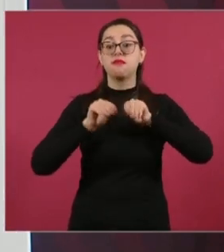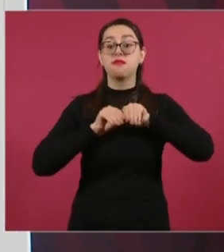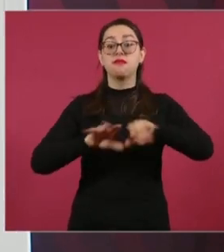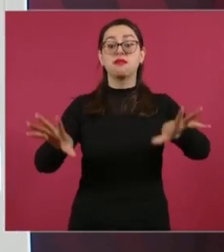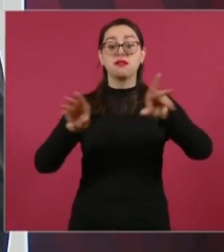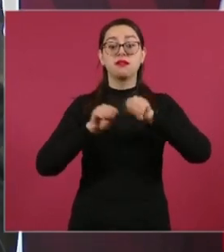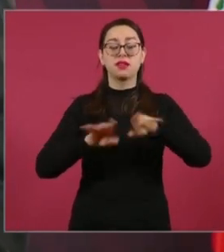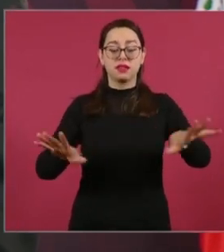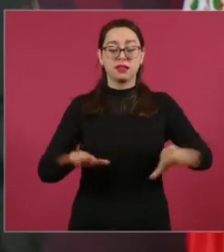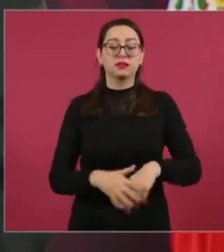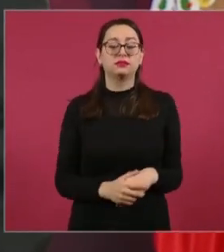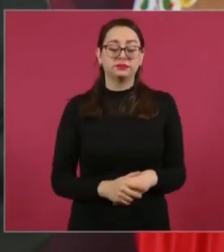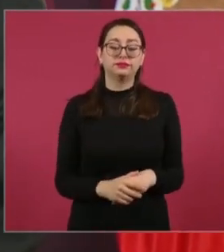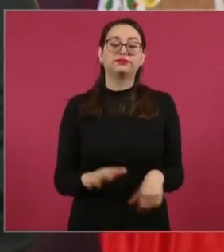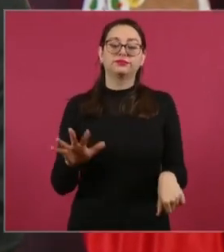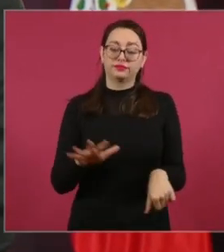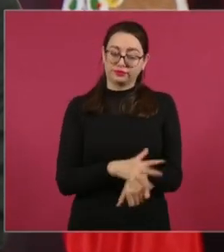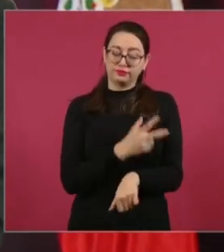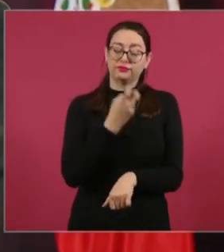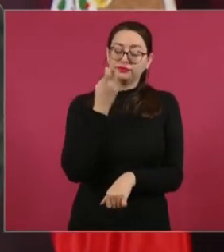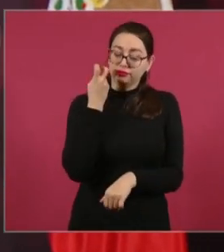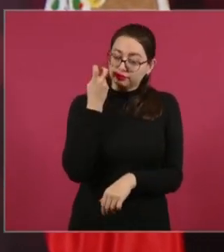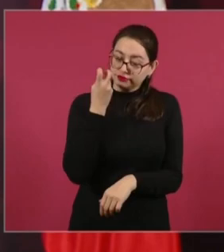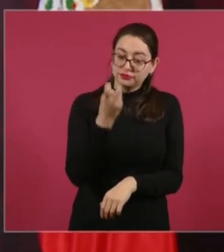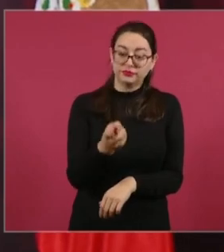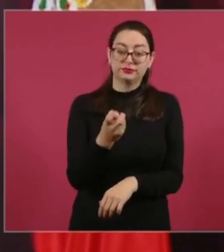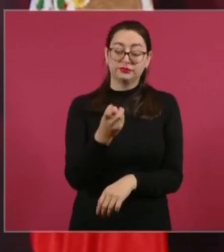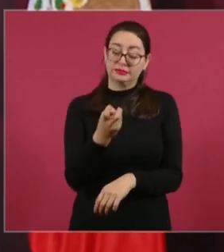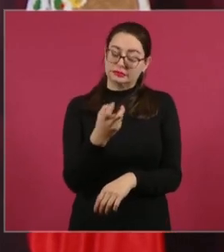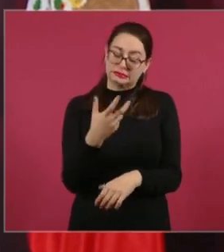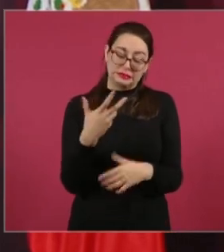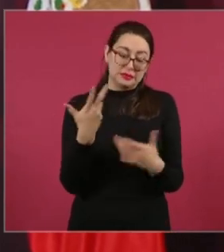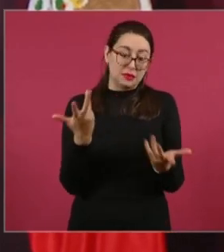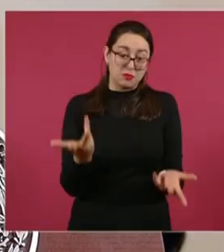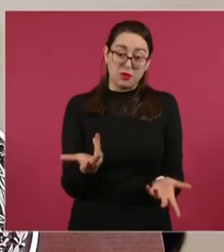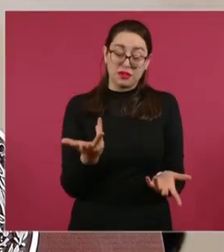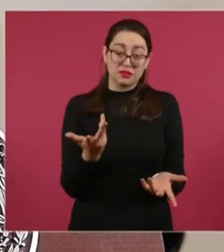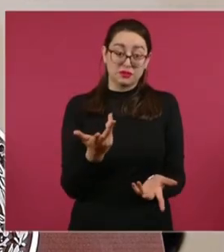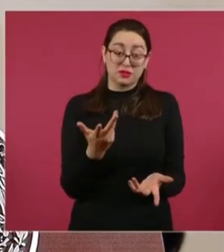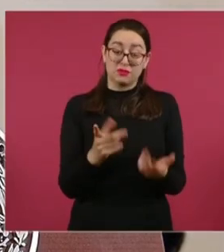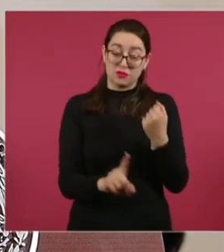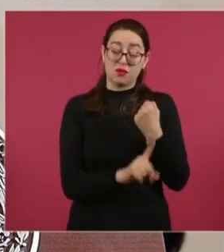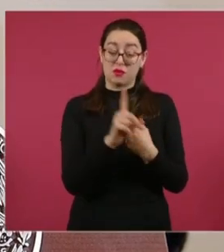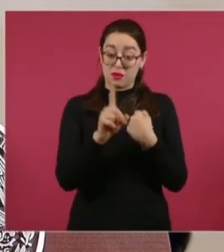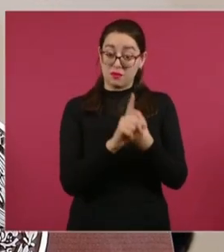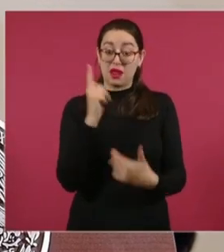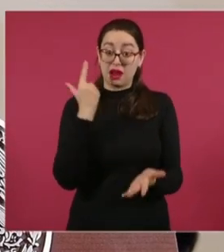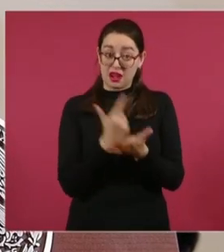crisis profunda, con todo respeto, en Estados Unidos,